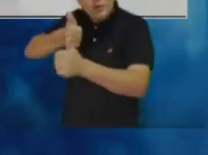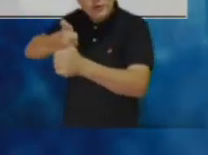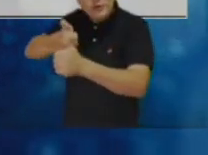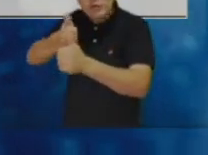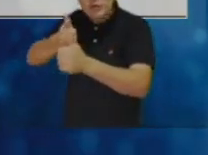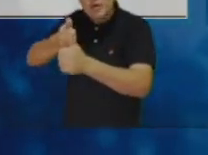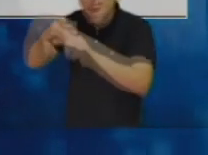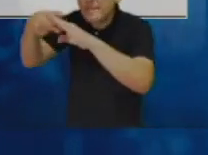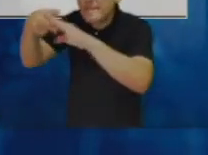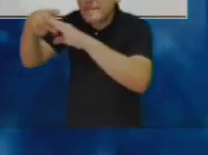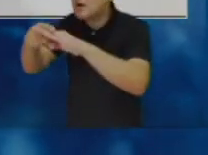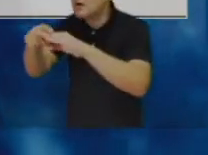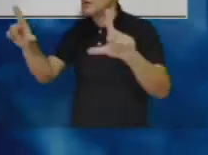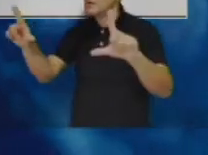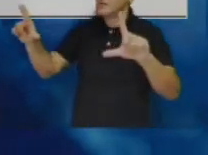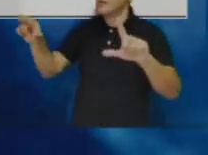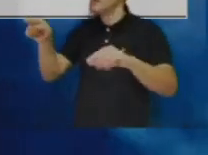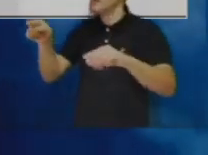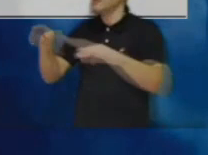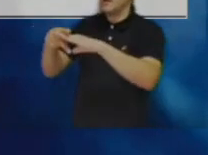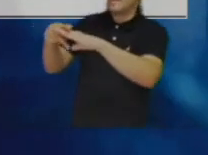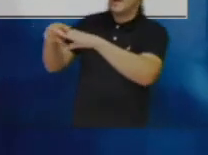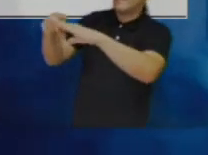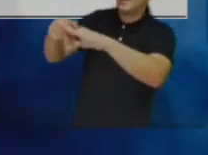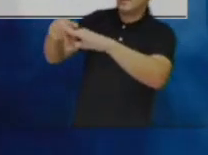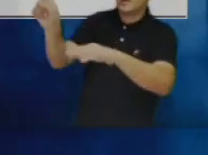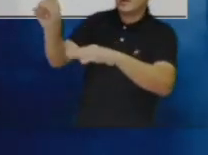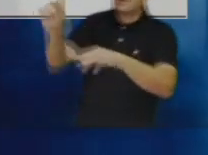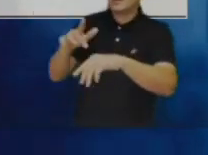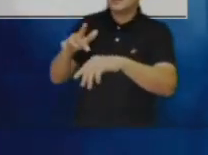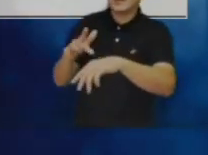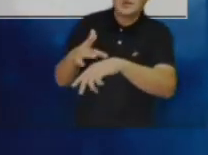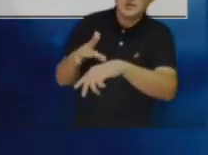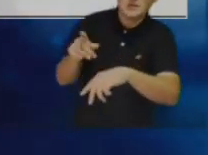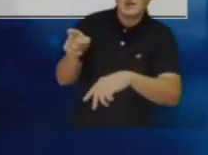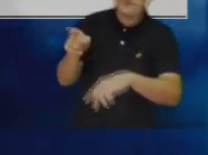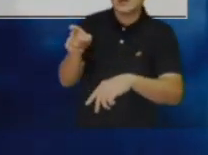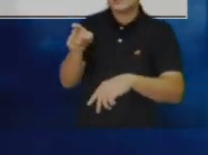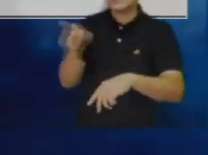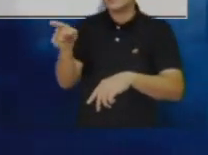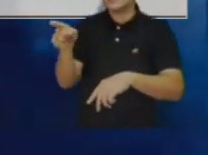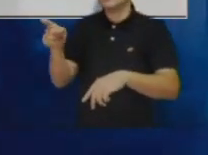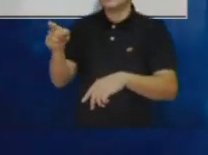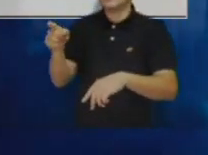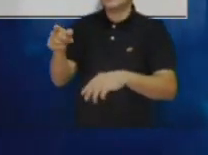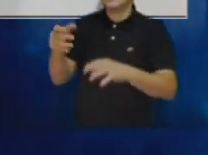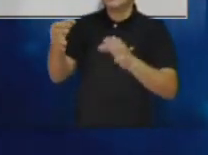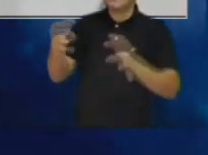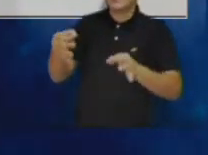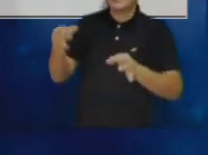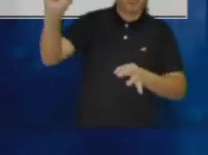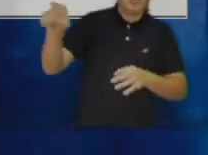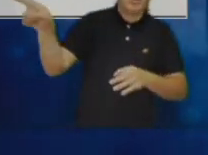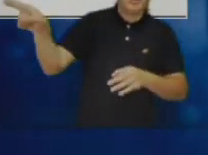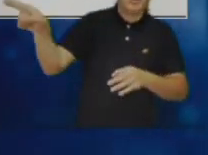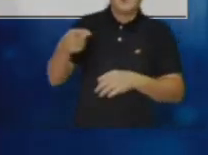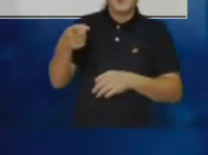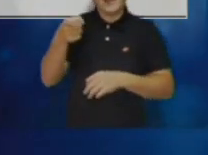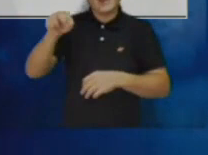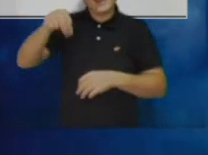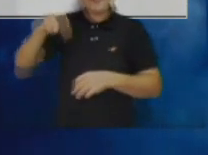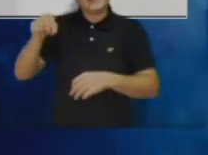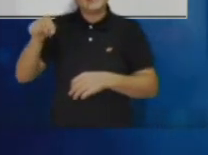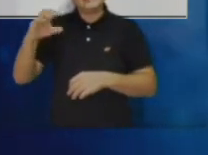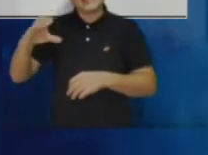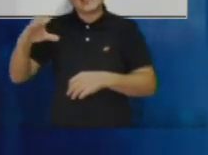Trabajamos en sensores específicos para detectar los GNSS,